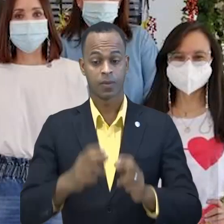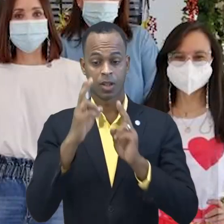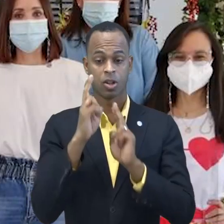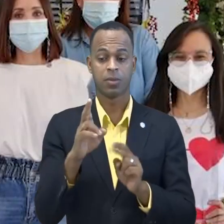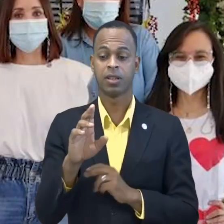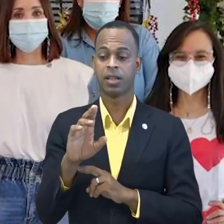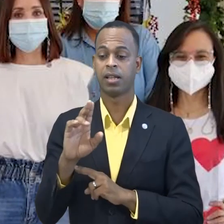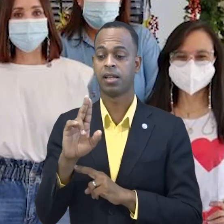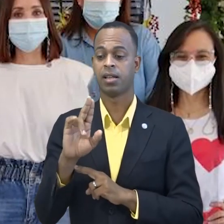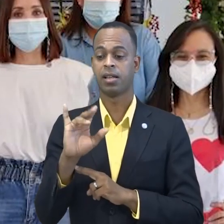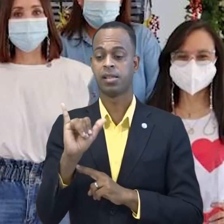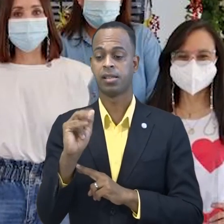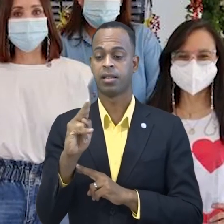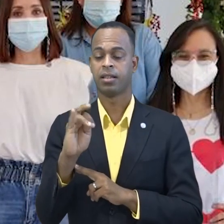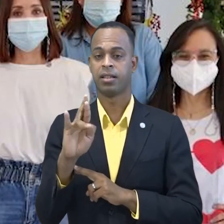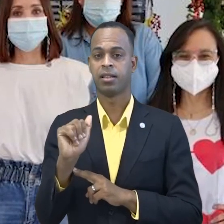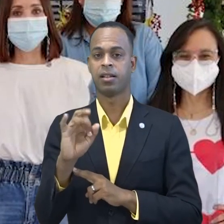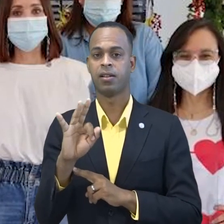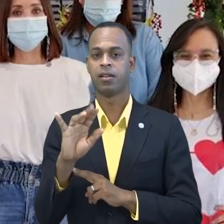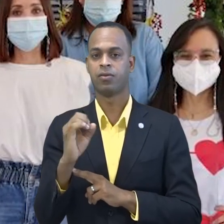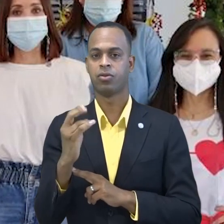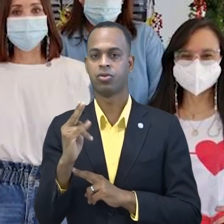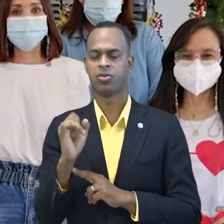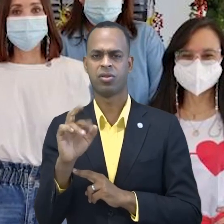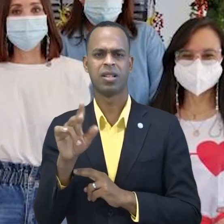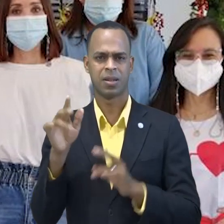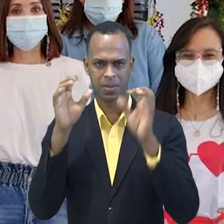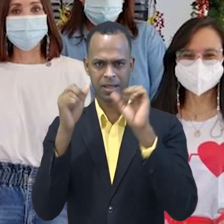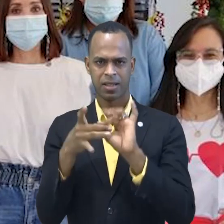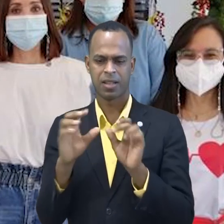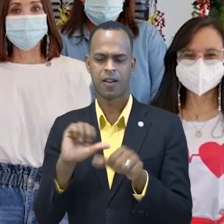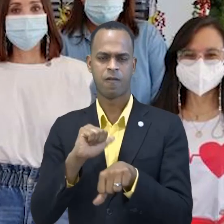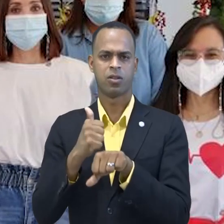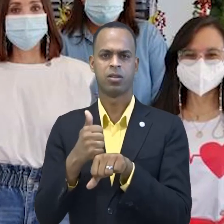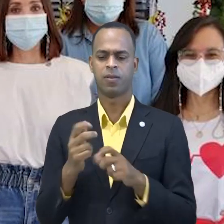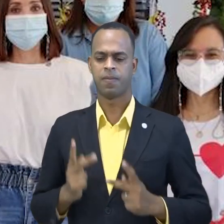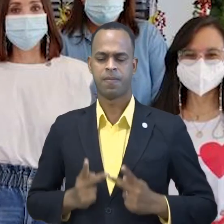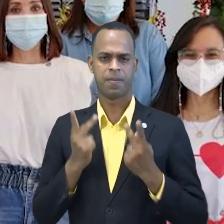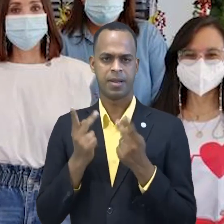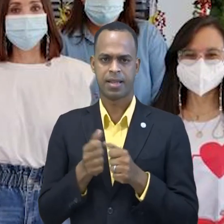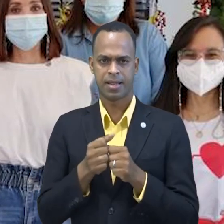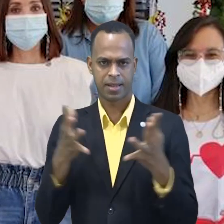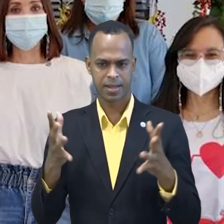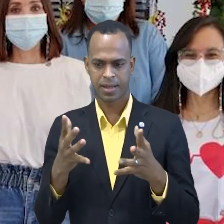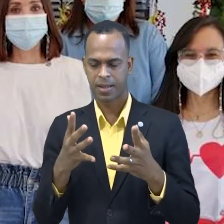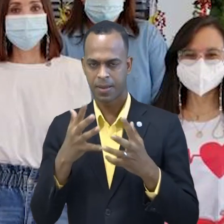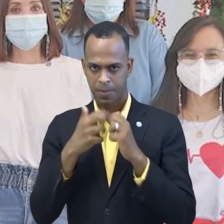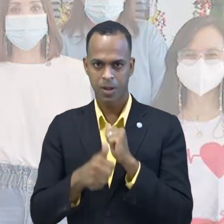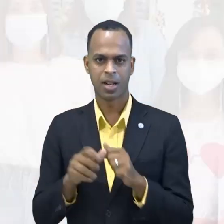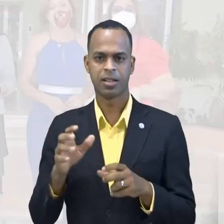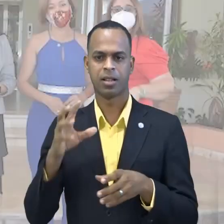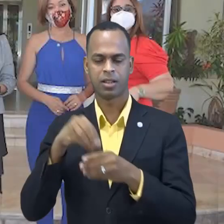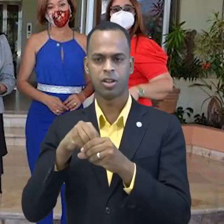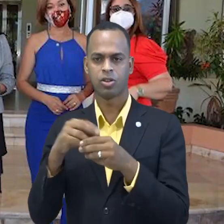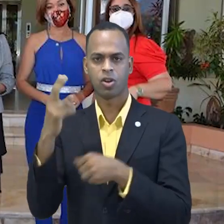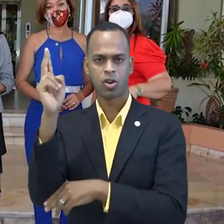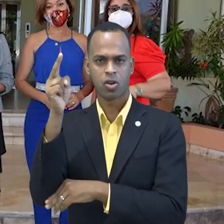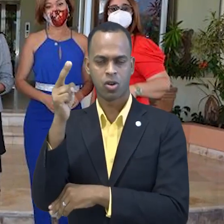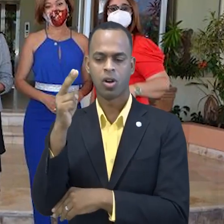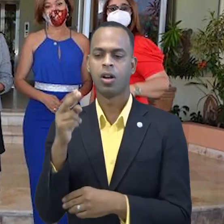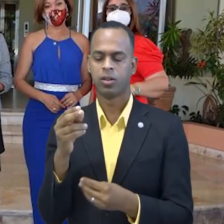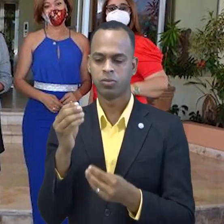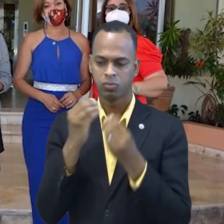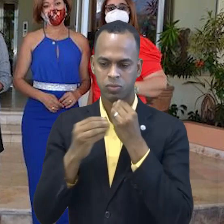Los homenajes fueron entregados por Yanira Fondeor, presidente de la Fundación Vida Sin Violencia, durante un desayuno en el Hotel